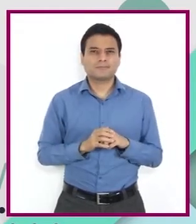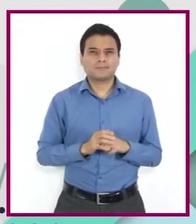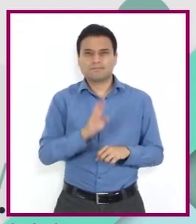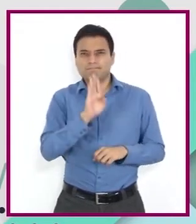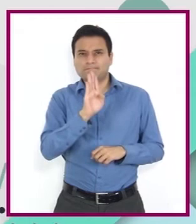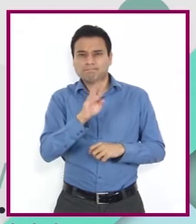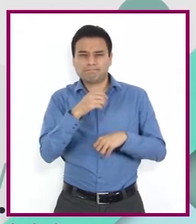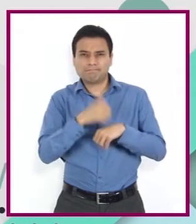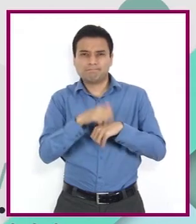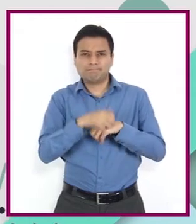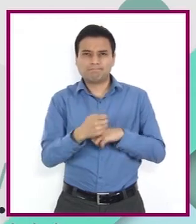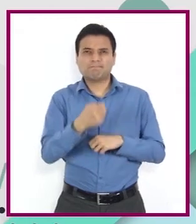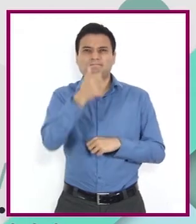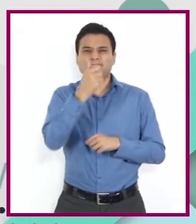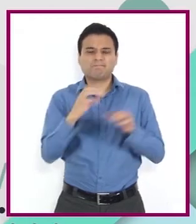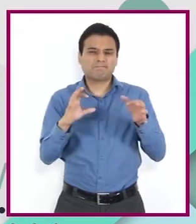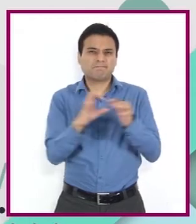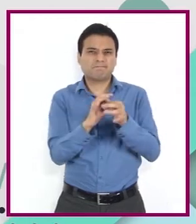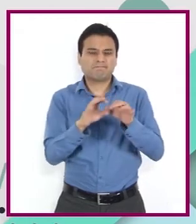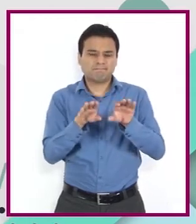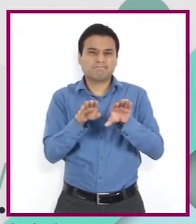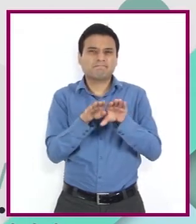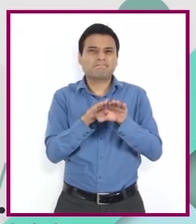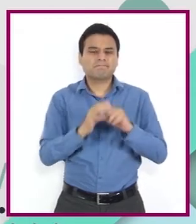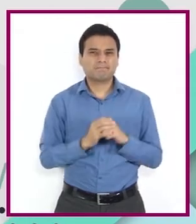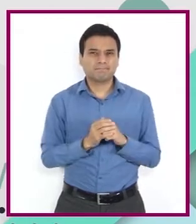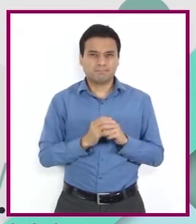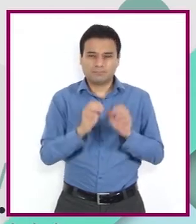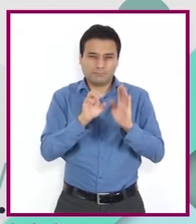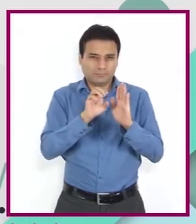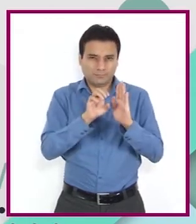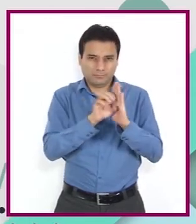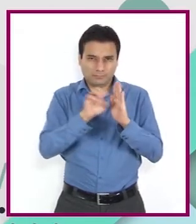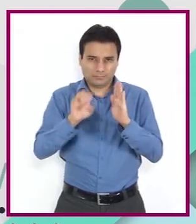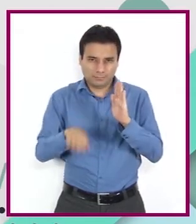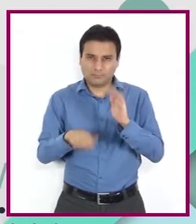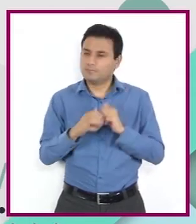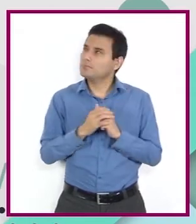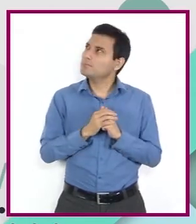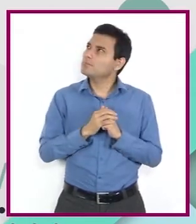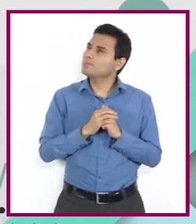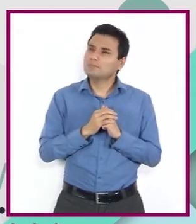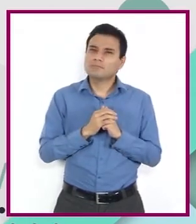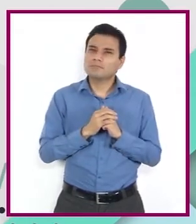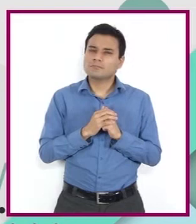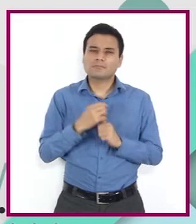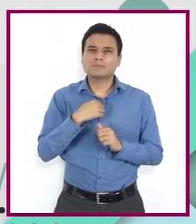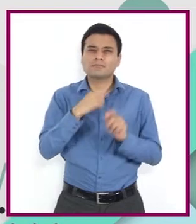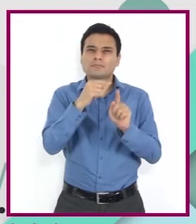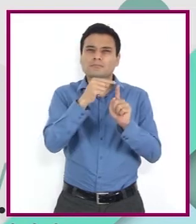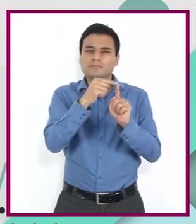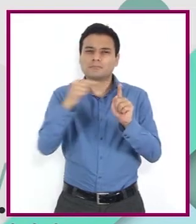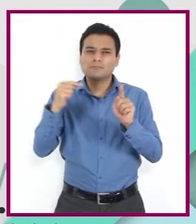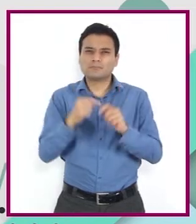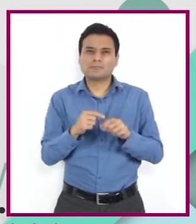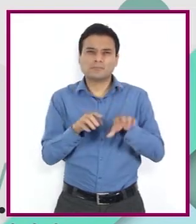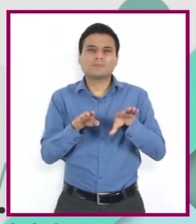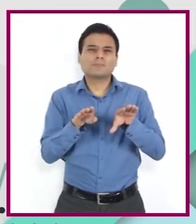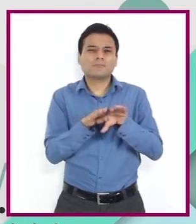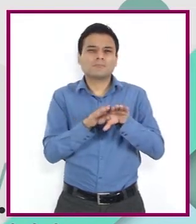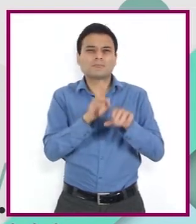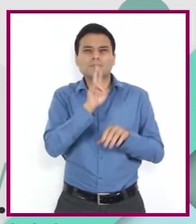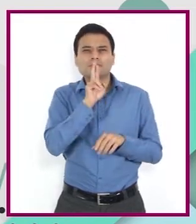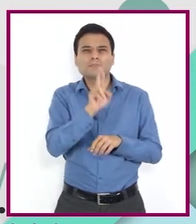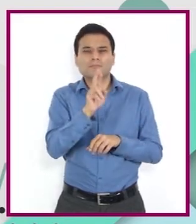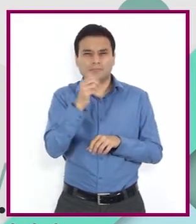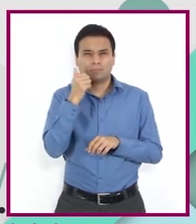o viceversa. Si divido cada pareja de datos de las diferentes magnitudes, ¿obtengo como resultado siempre el